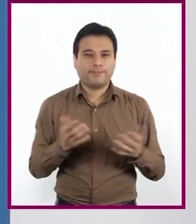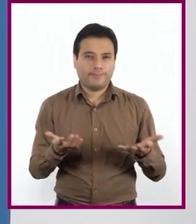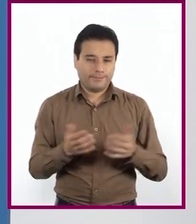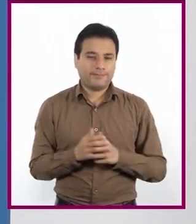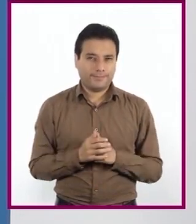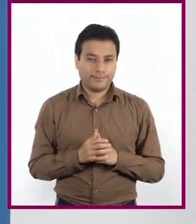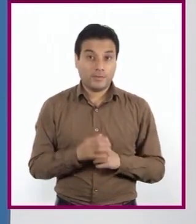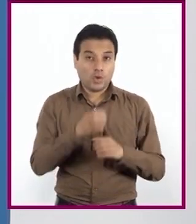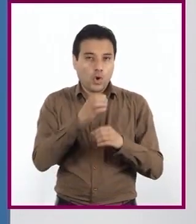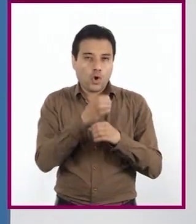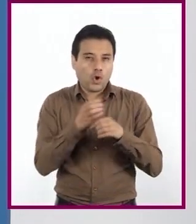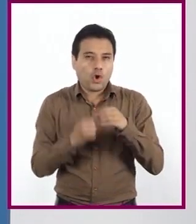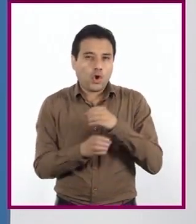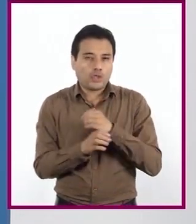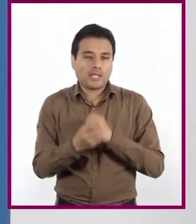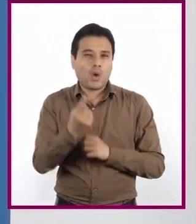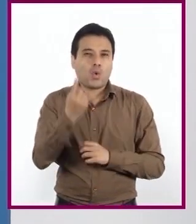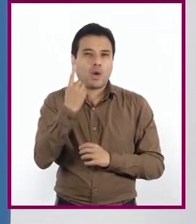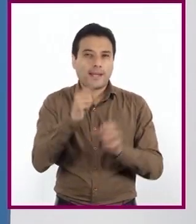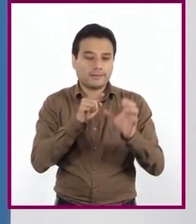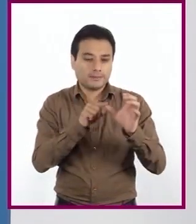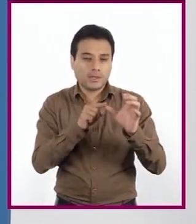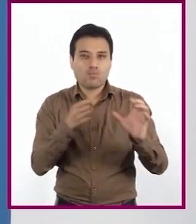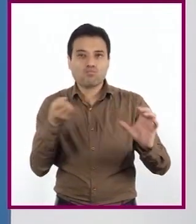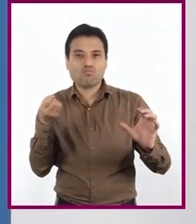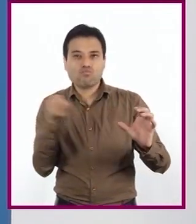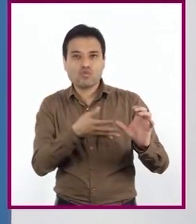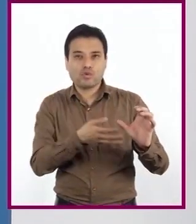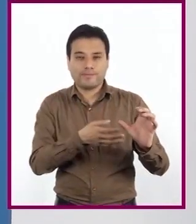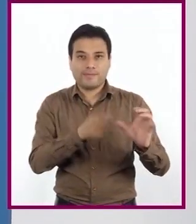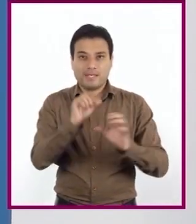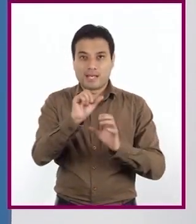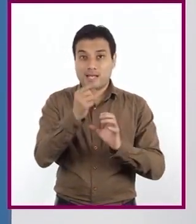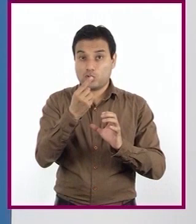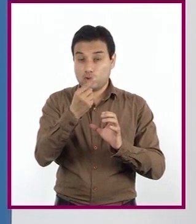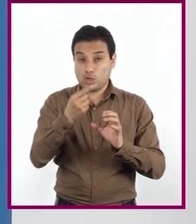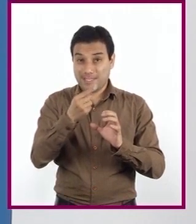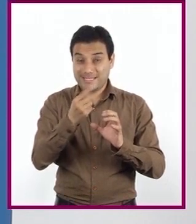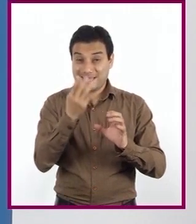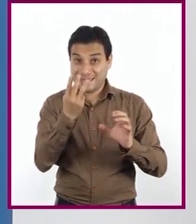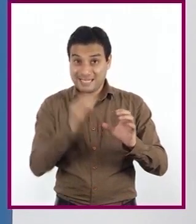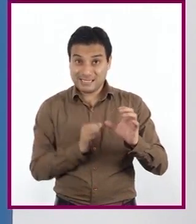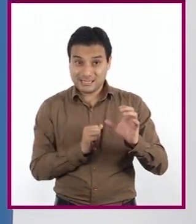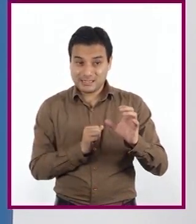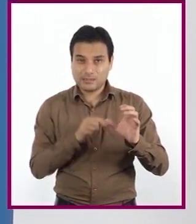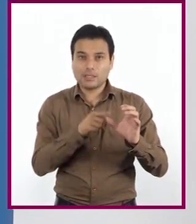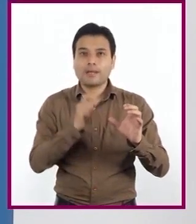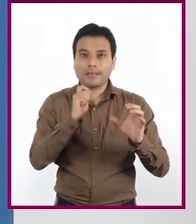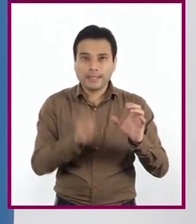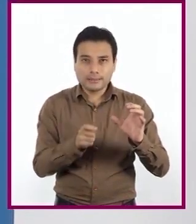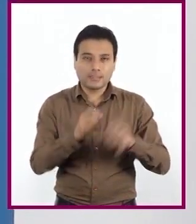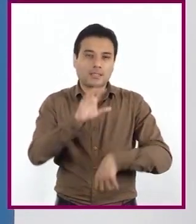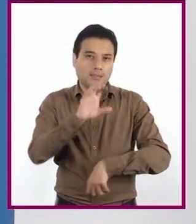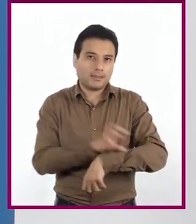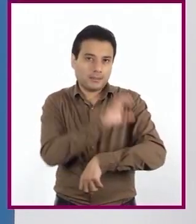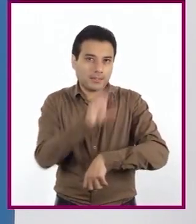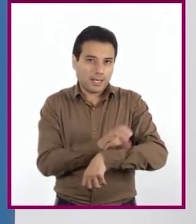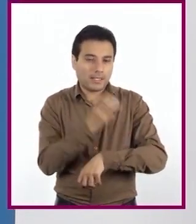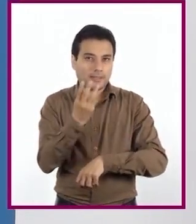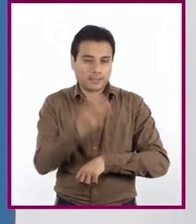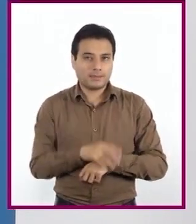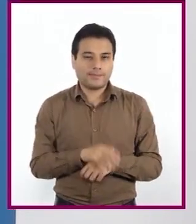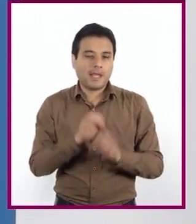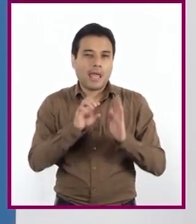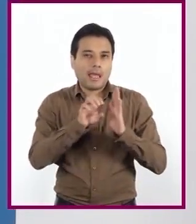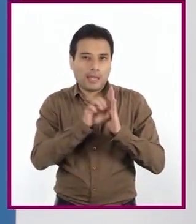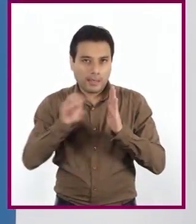un cuerpo, por decir algo, ha ganado 3 electrones, su carga negativa es de 3. Si por lo contrario